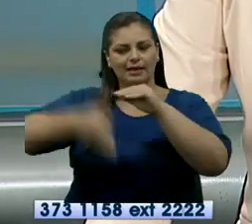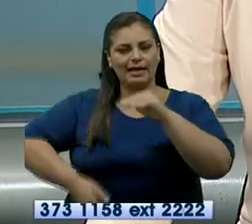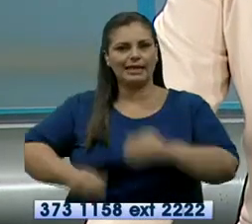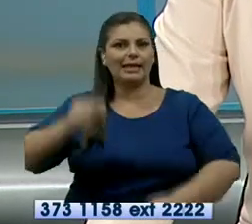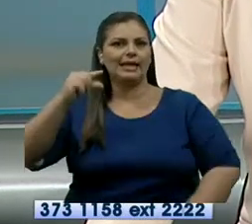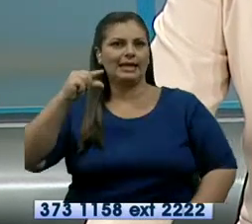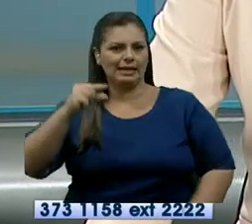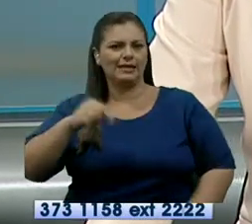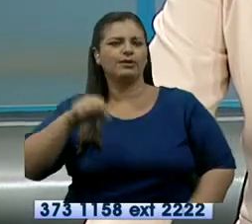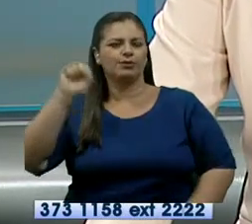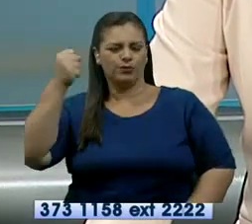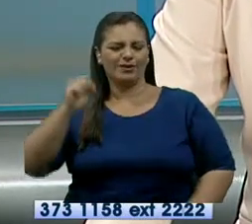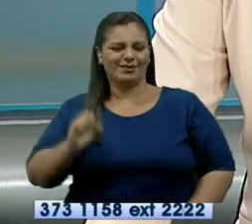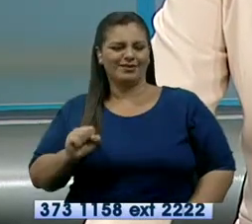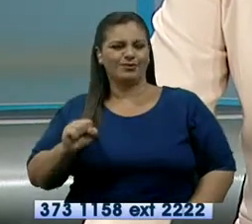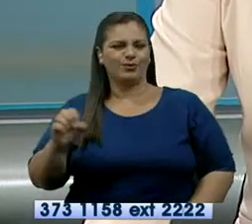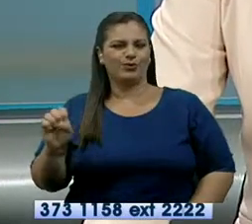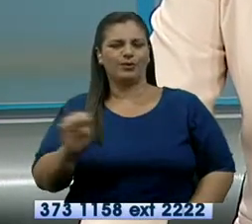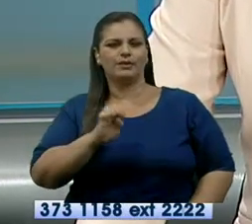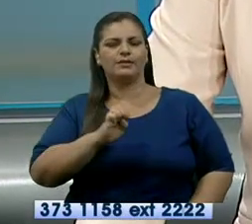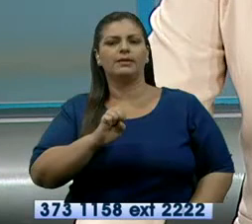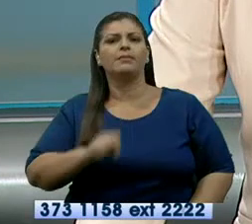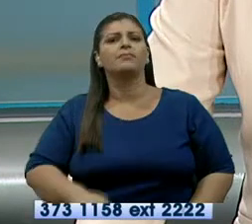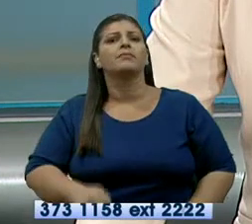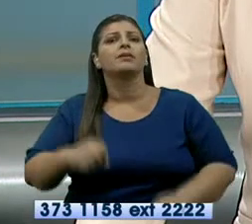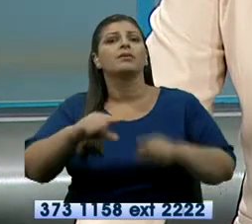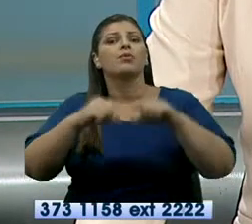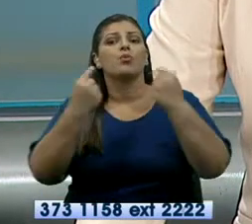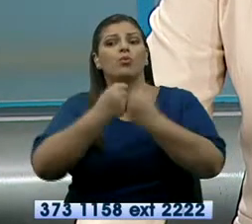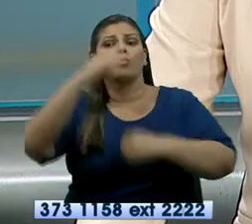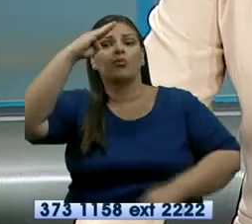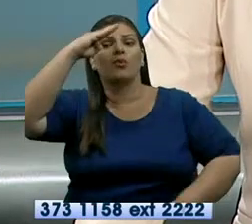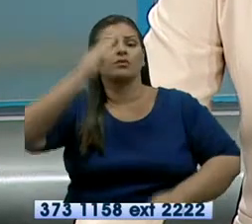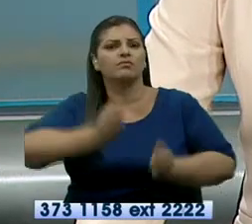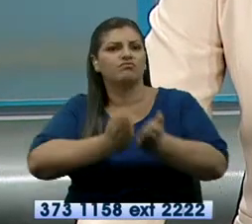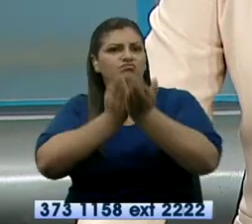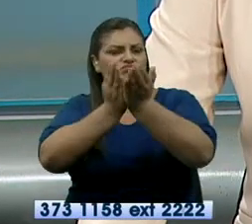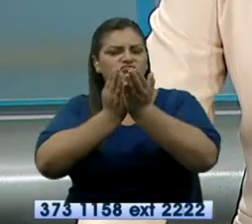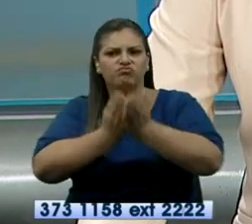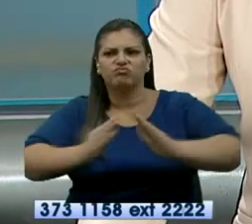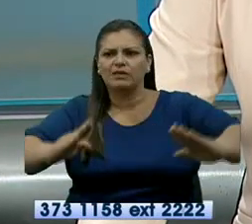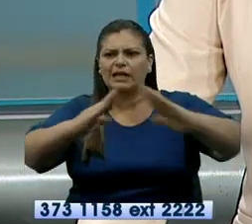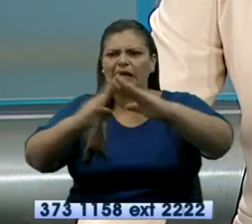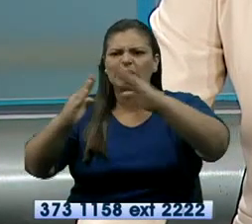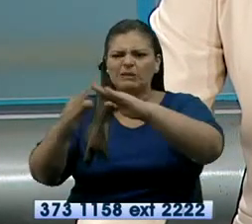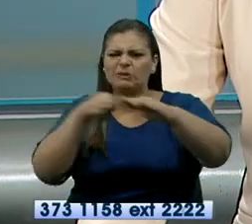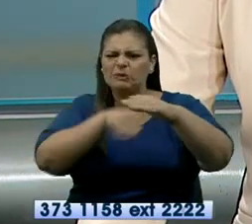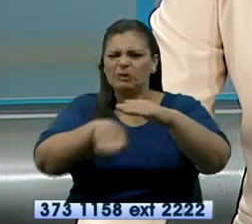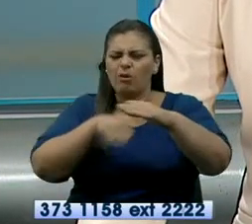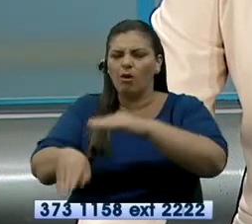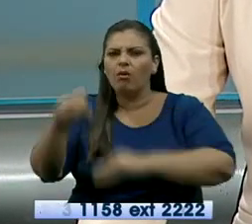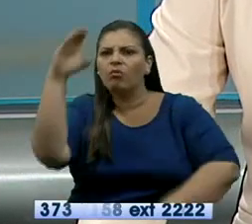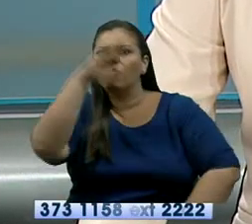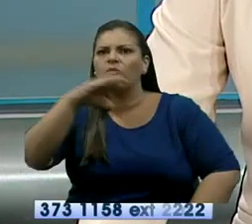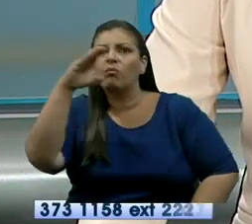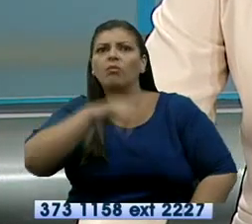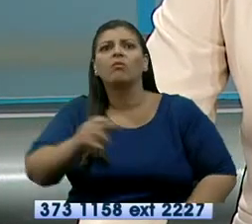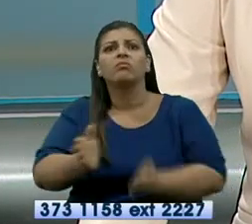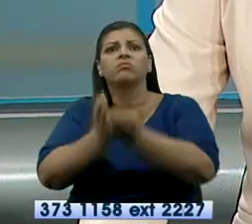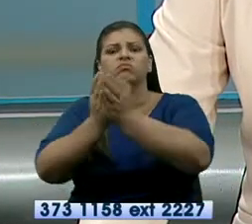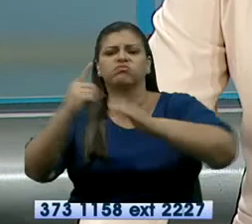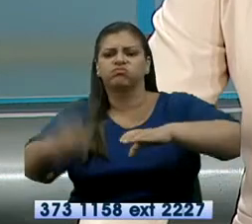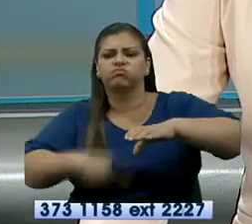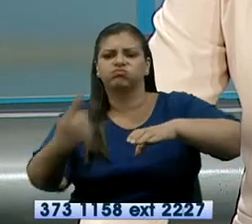la G suroeste de Guayaquil. En la zona se allanaron dos domicilios. Al parecer, los motores fueron robados a pescadores del Golfo.